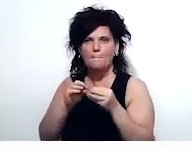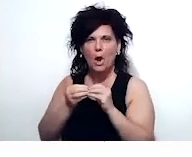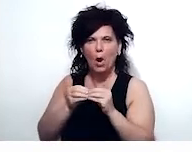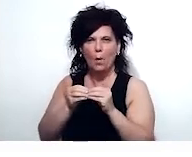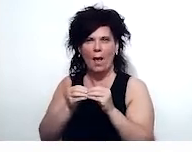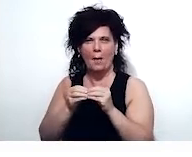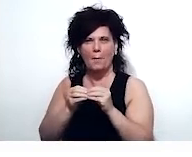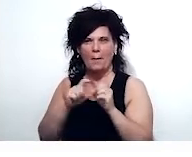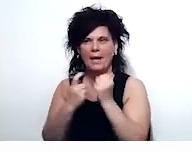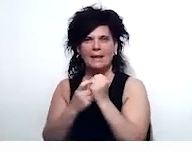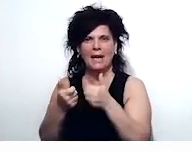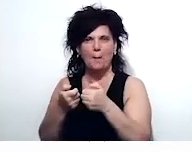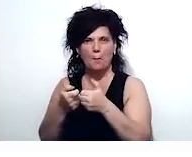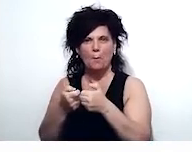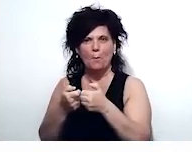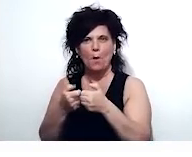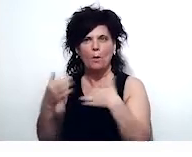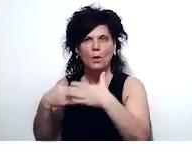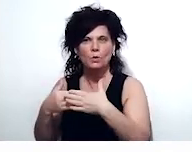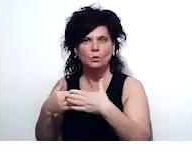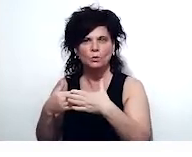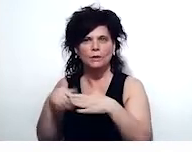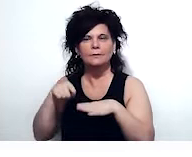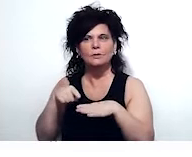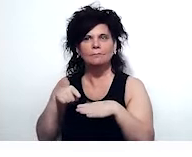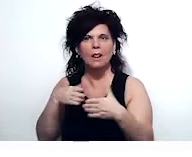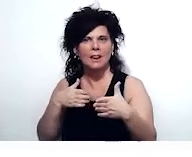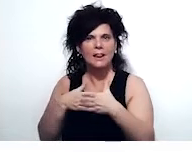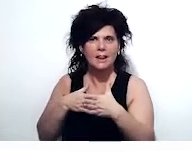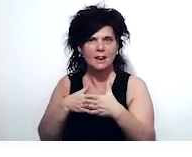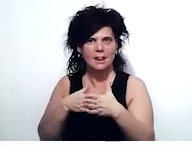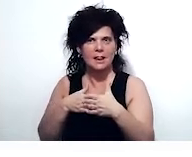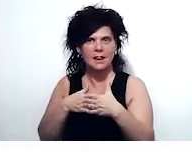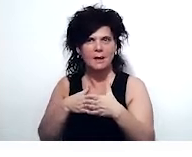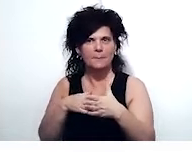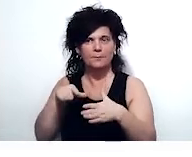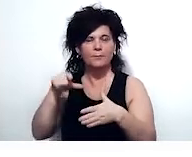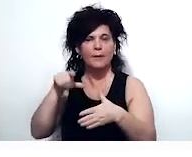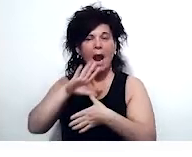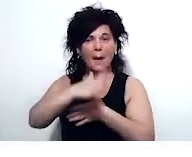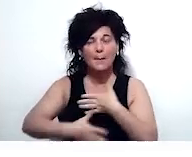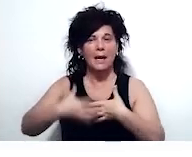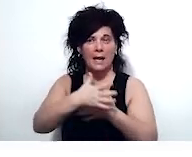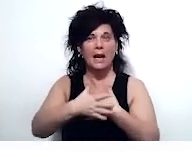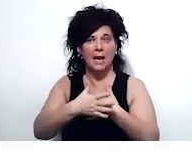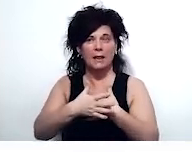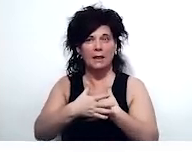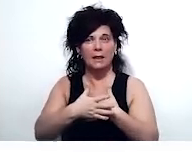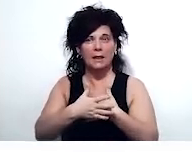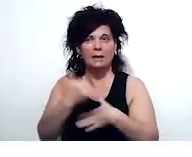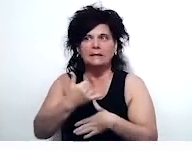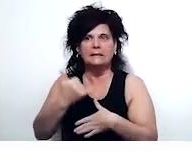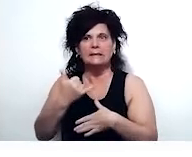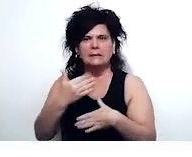usar Internet móvil. Es una de las barreras más importantes que hay en la región. América Latina tiene una